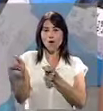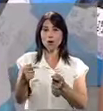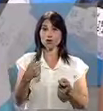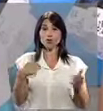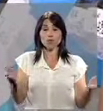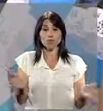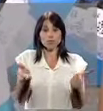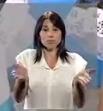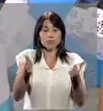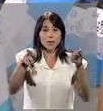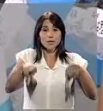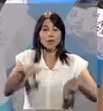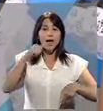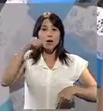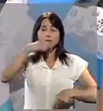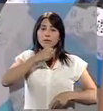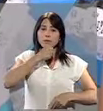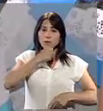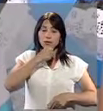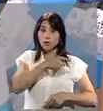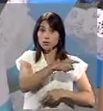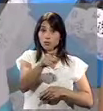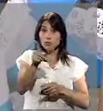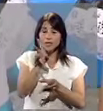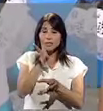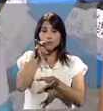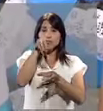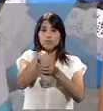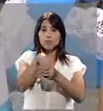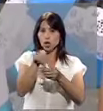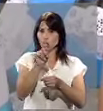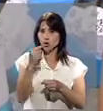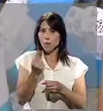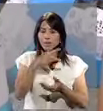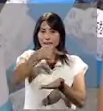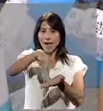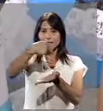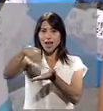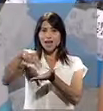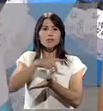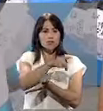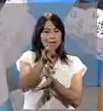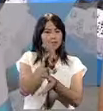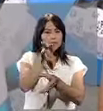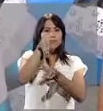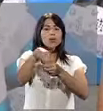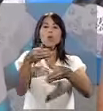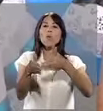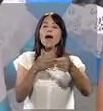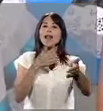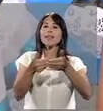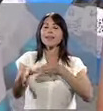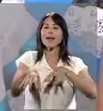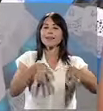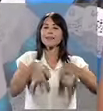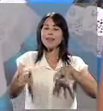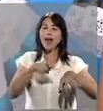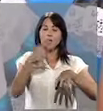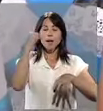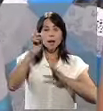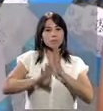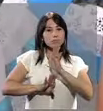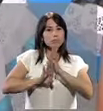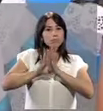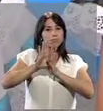a las personas adultas mayores para que se integren no solo al baile, sino a cualquier actividad que le permita desarrollar